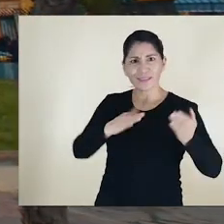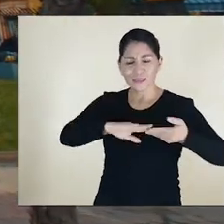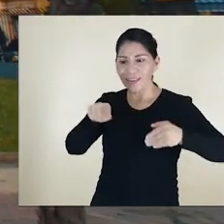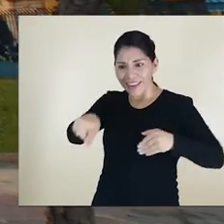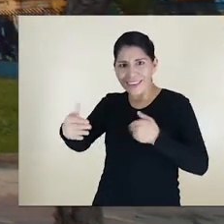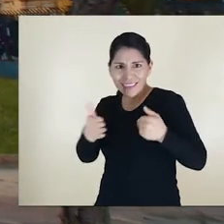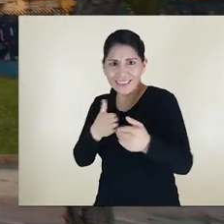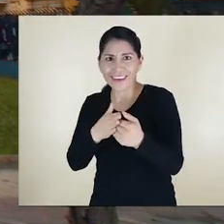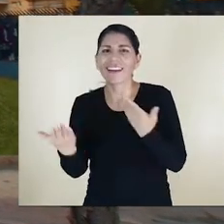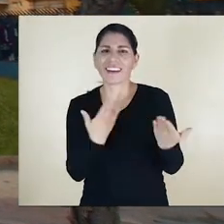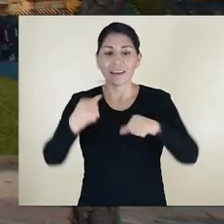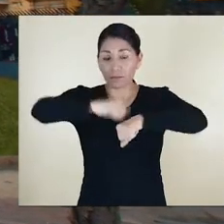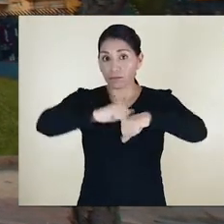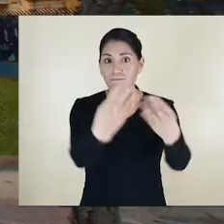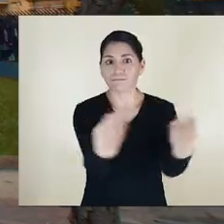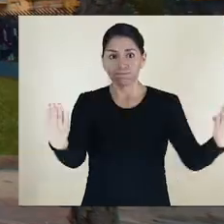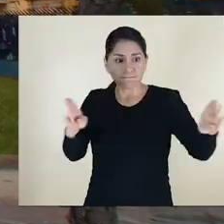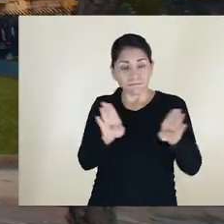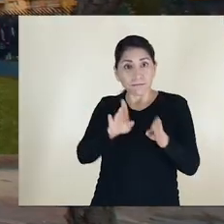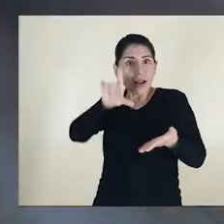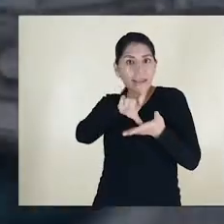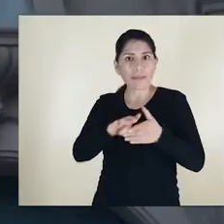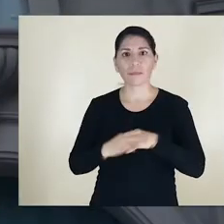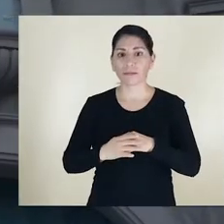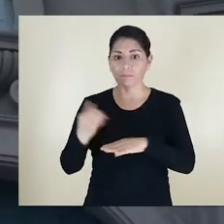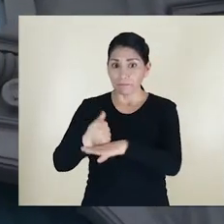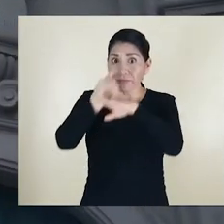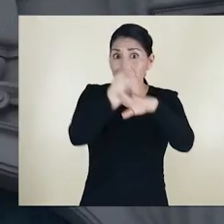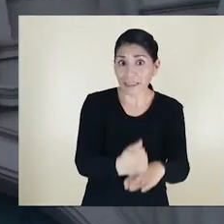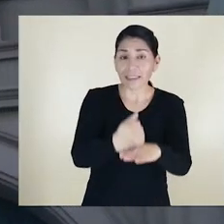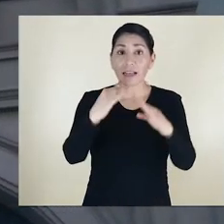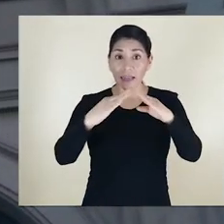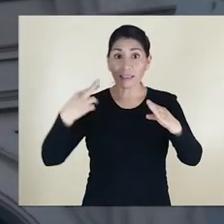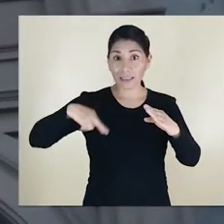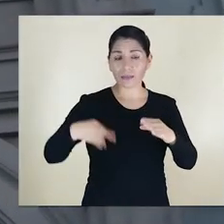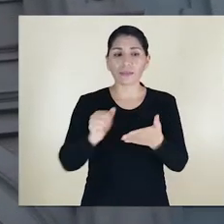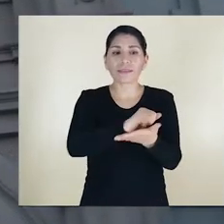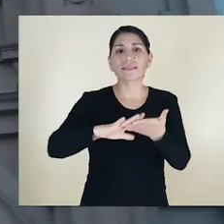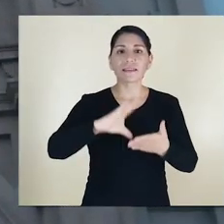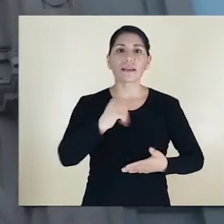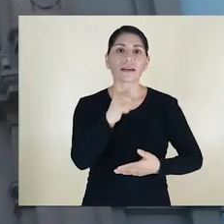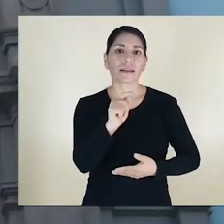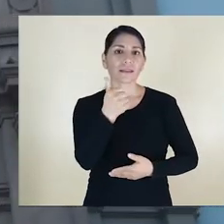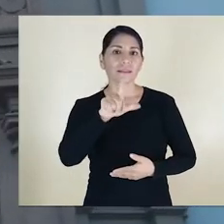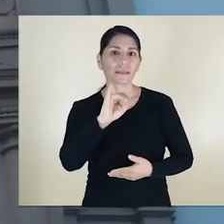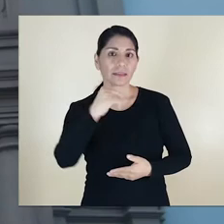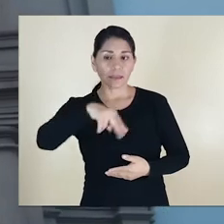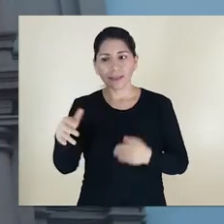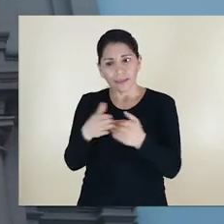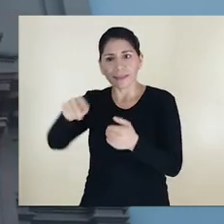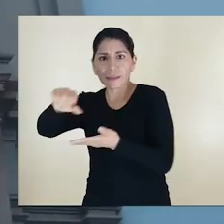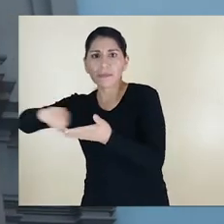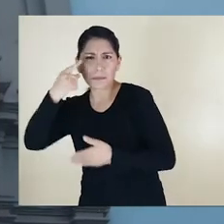los confines de la ciudad, muy cerca del límite de las murallas. Poco tiempo después de fundarse el monasterio de Santa Catalina, se tienen noticias